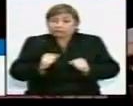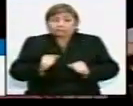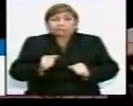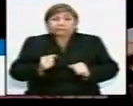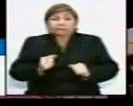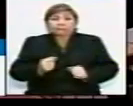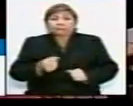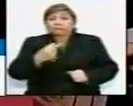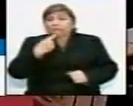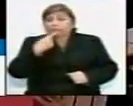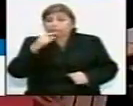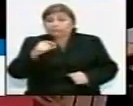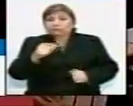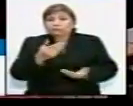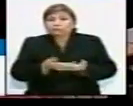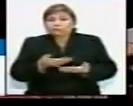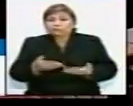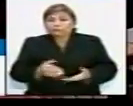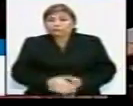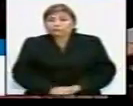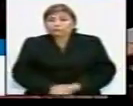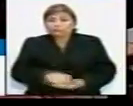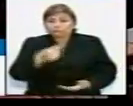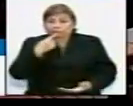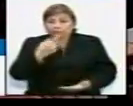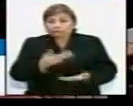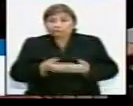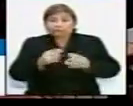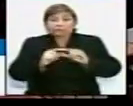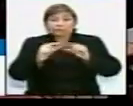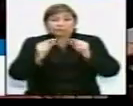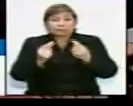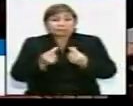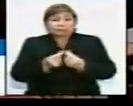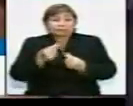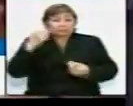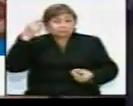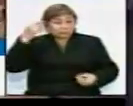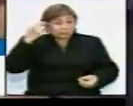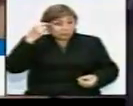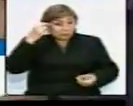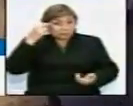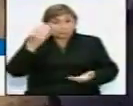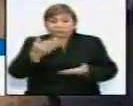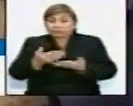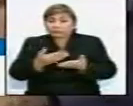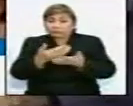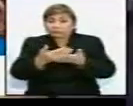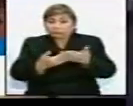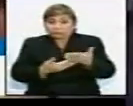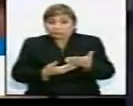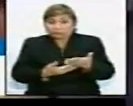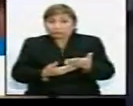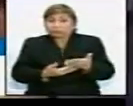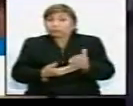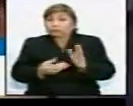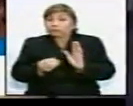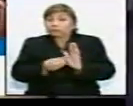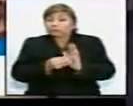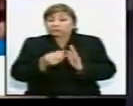teatralice esta situación, sería así: una agrupación política que trae su padrón de afiliados y